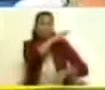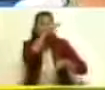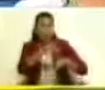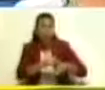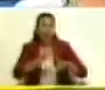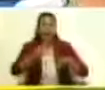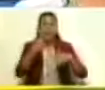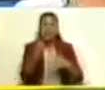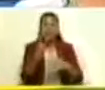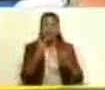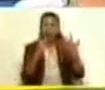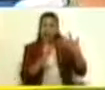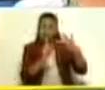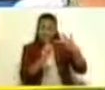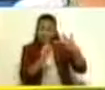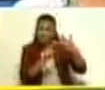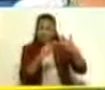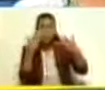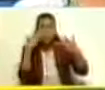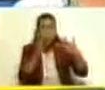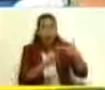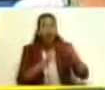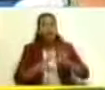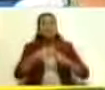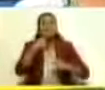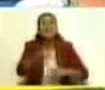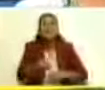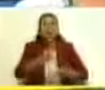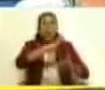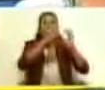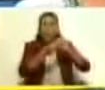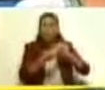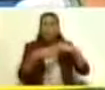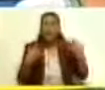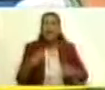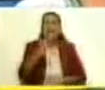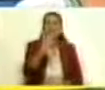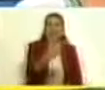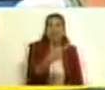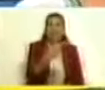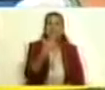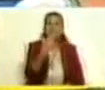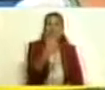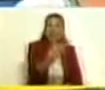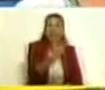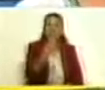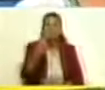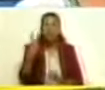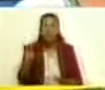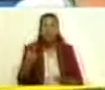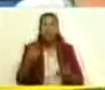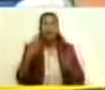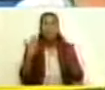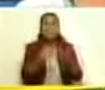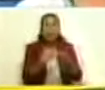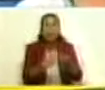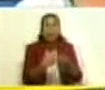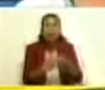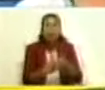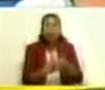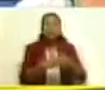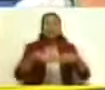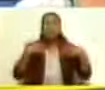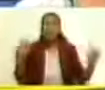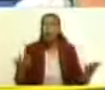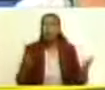la Tercera T, logrando definir un total de 332 propuestas, entre las que